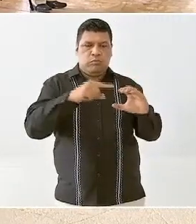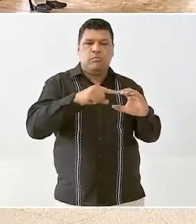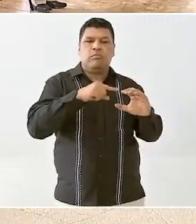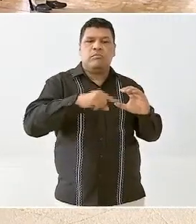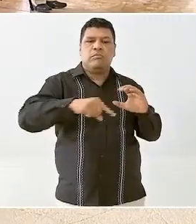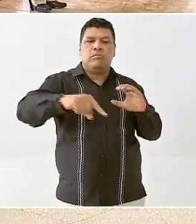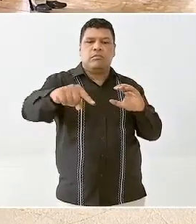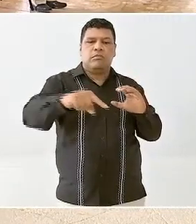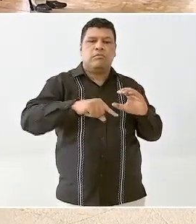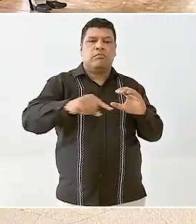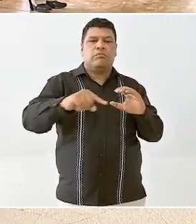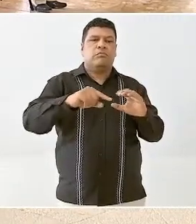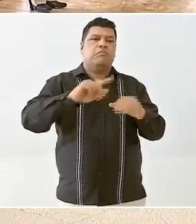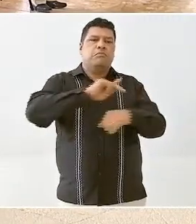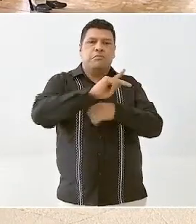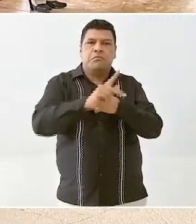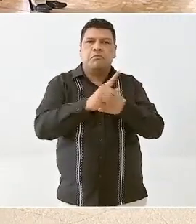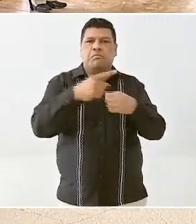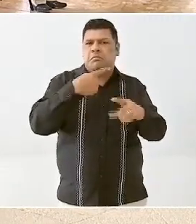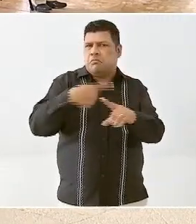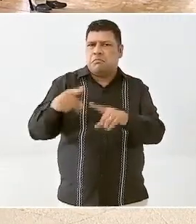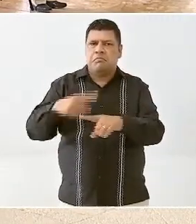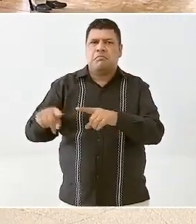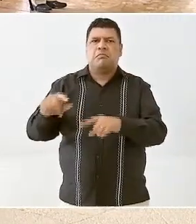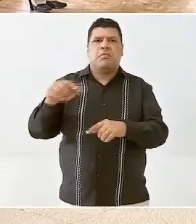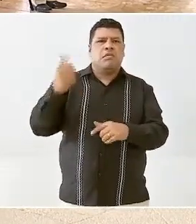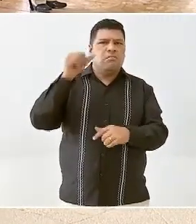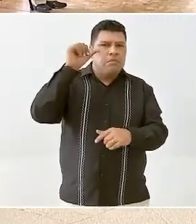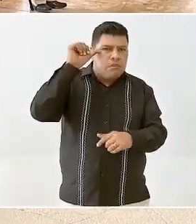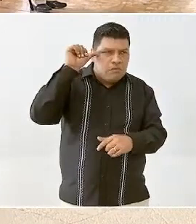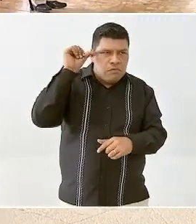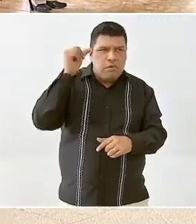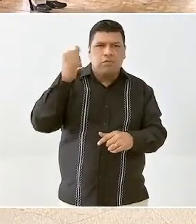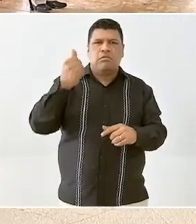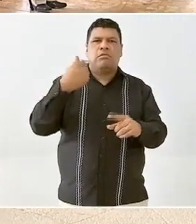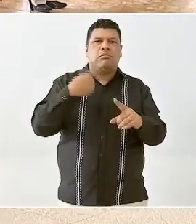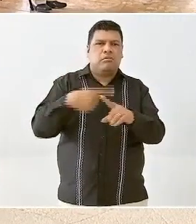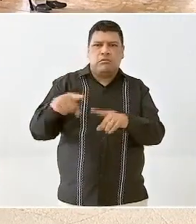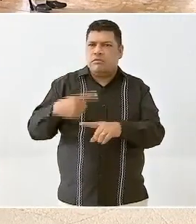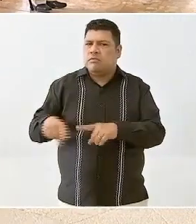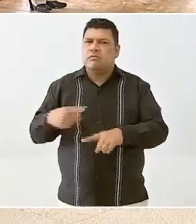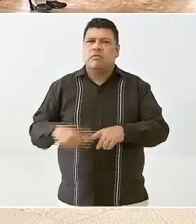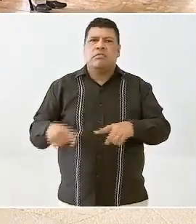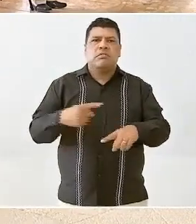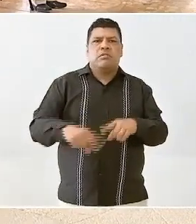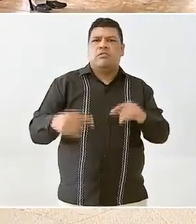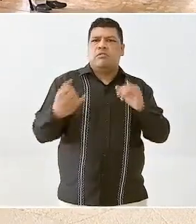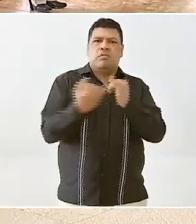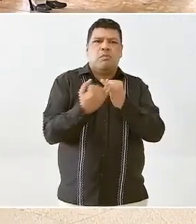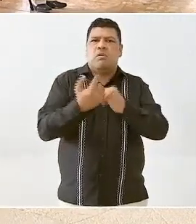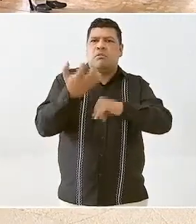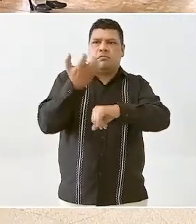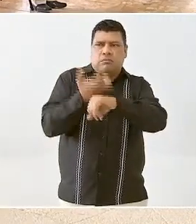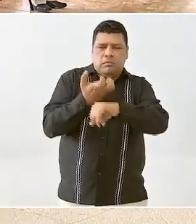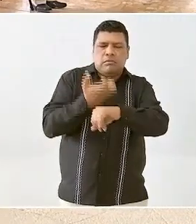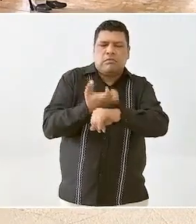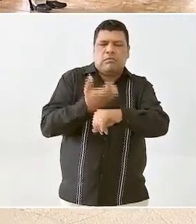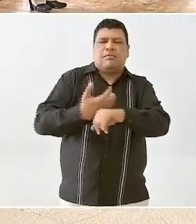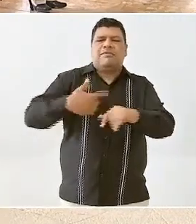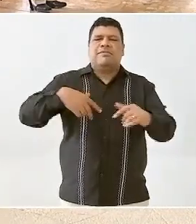a países de Asia con la costa este de los Estados